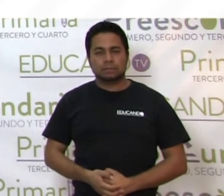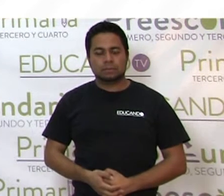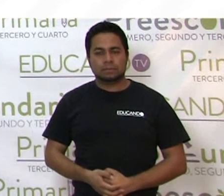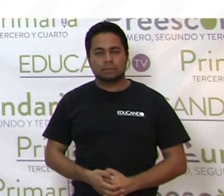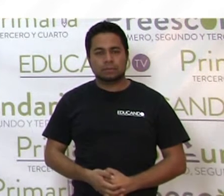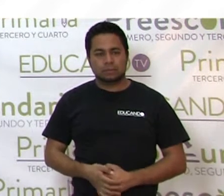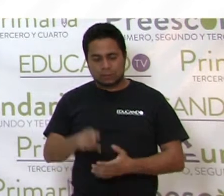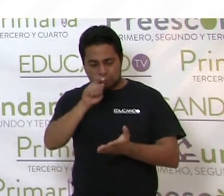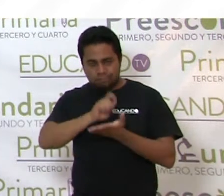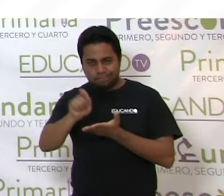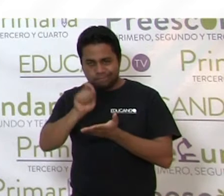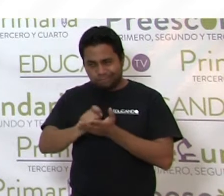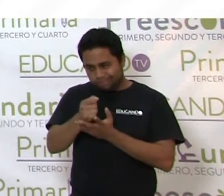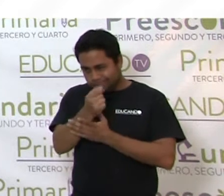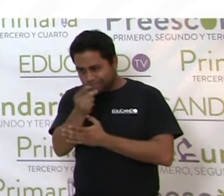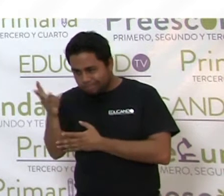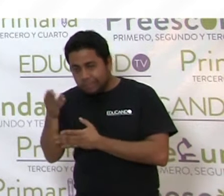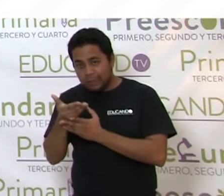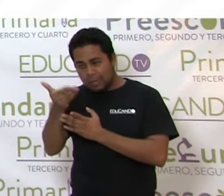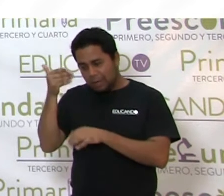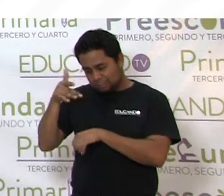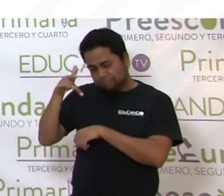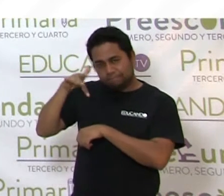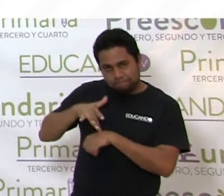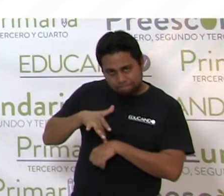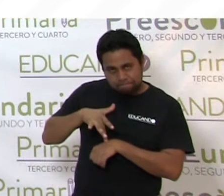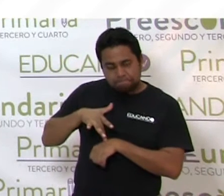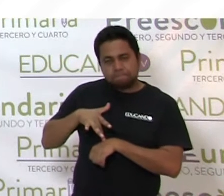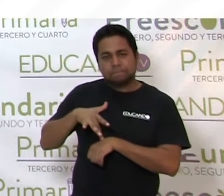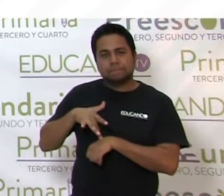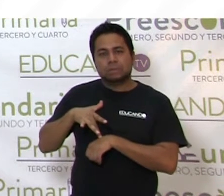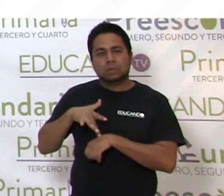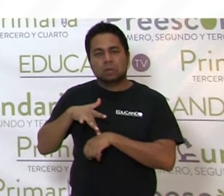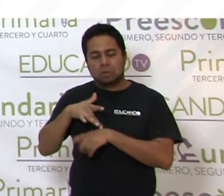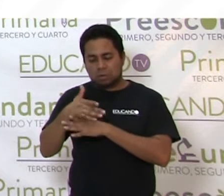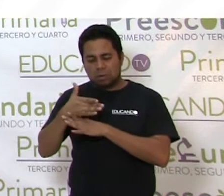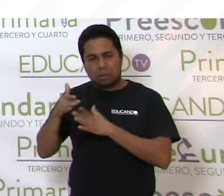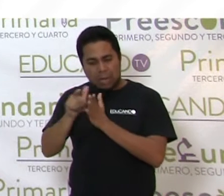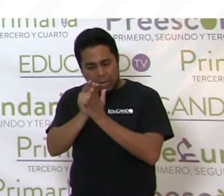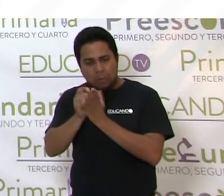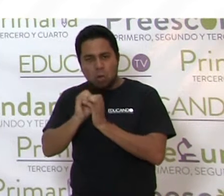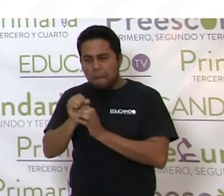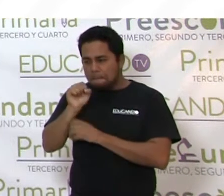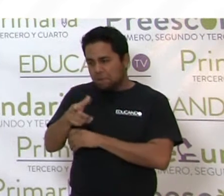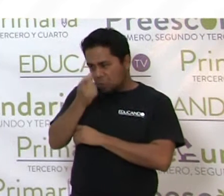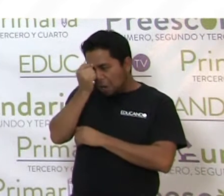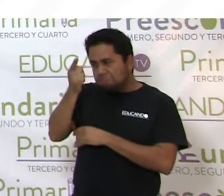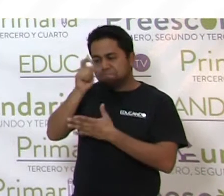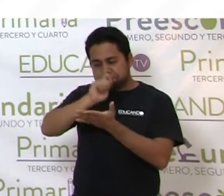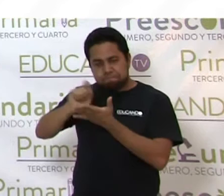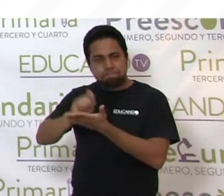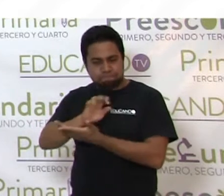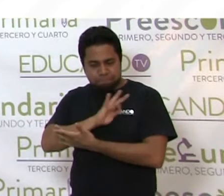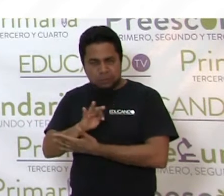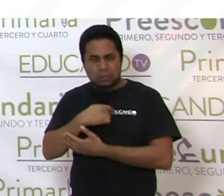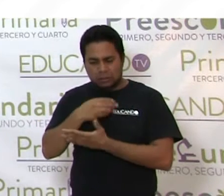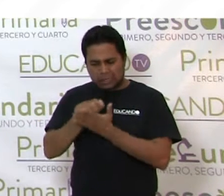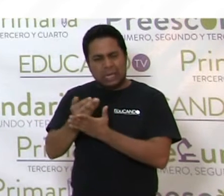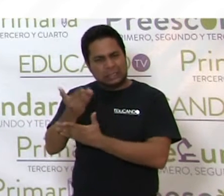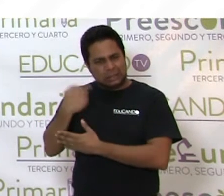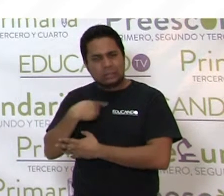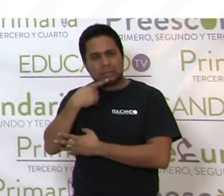escribe alguien que ya leyó la obra o el autor de la misma. Es lo que yo les decía en la clase anterior,